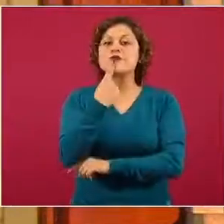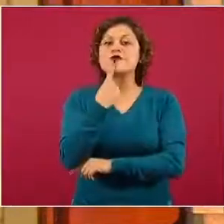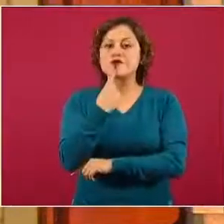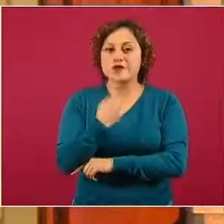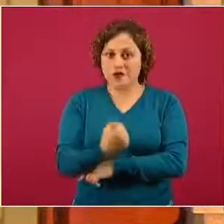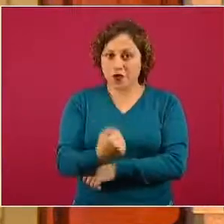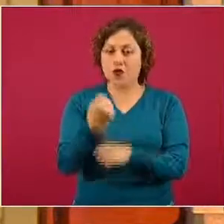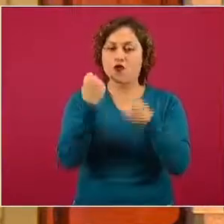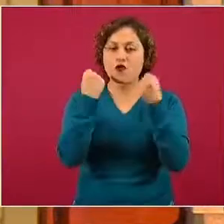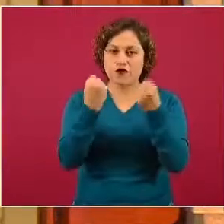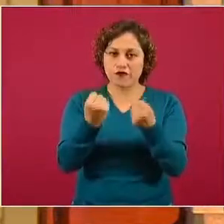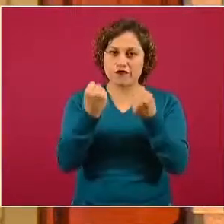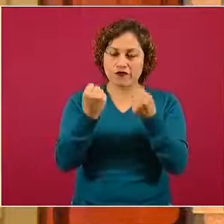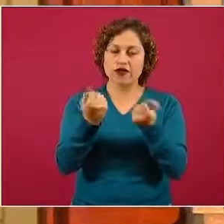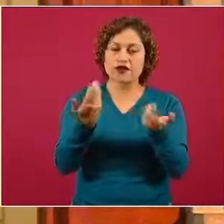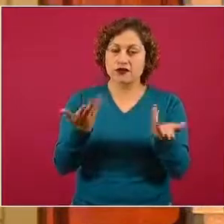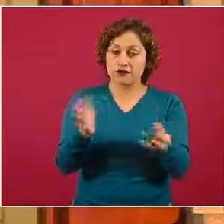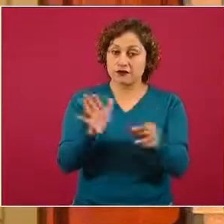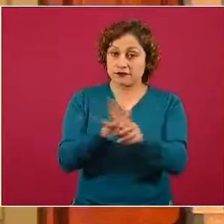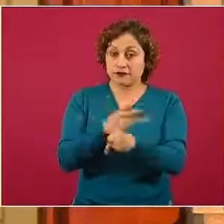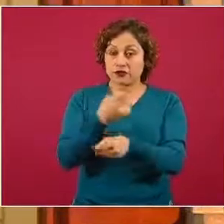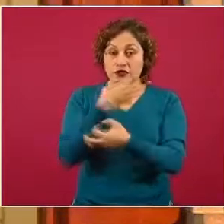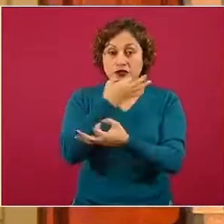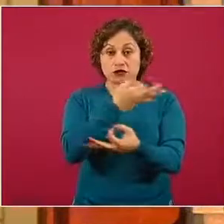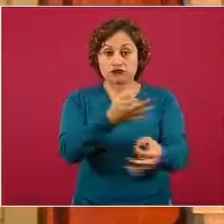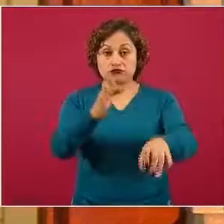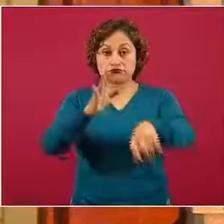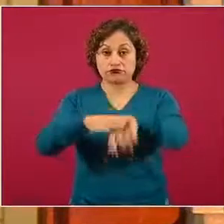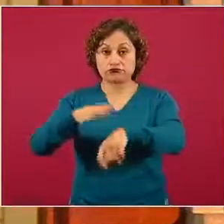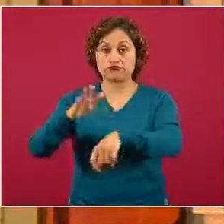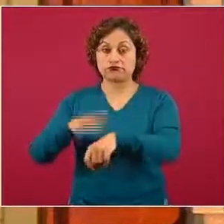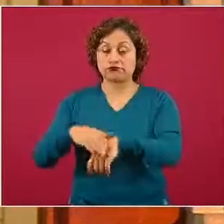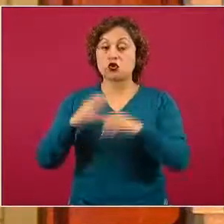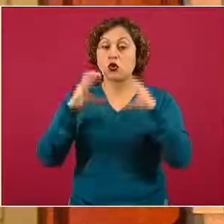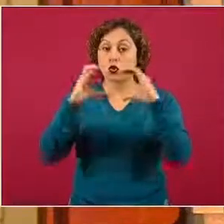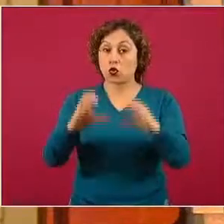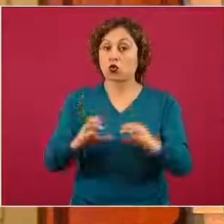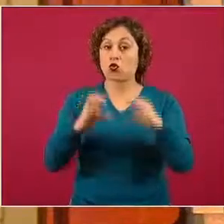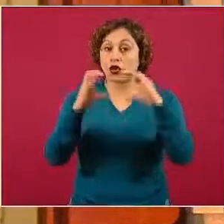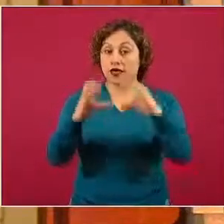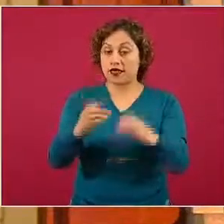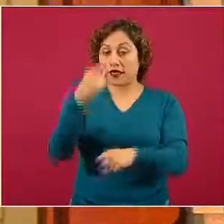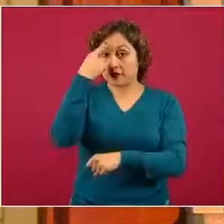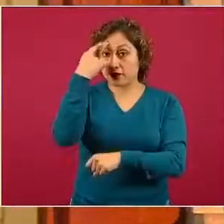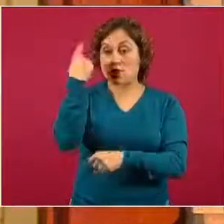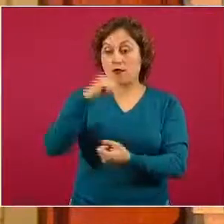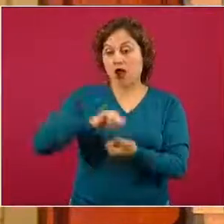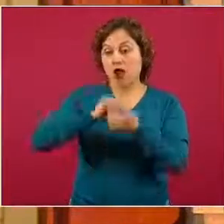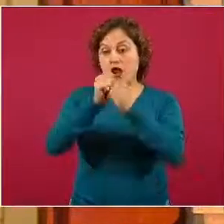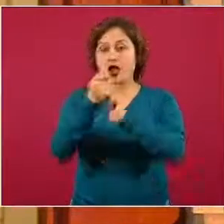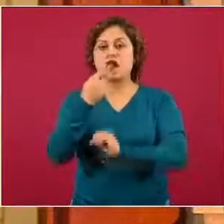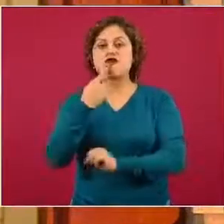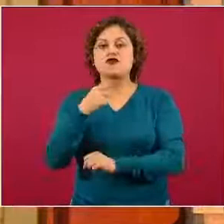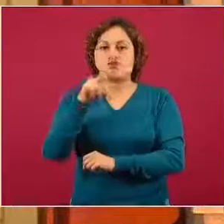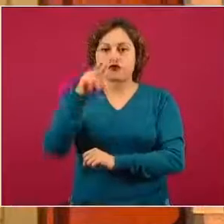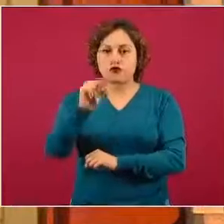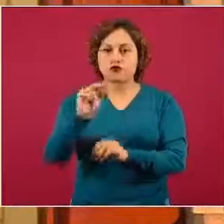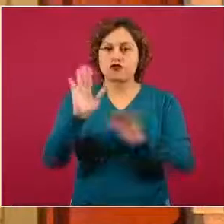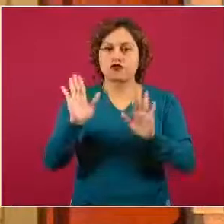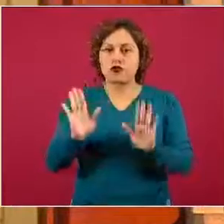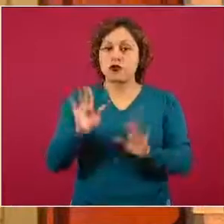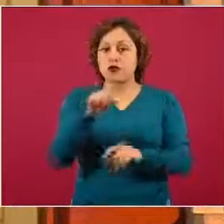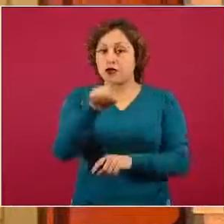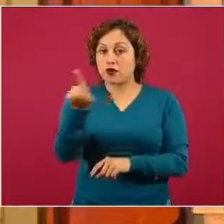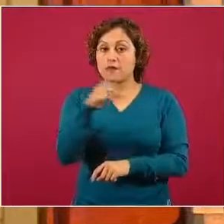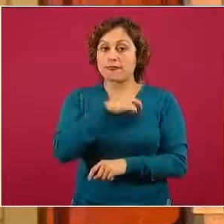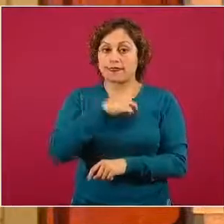tiene una tendencia y una posibilidad de llegar a un rojo en futuros días, a menos que si se